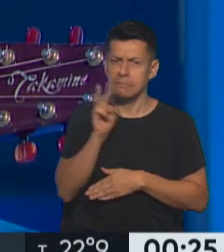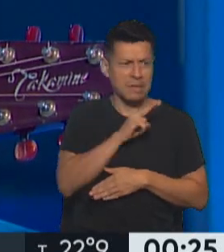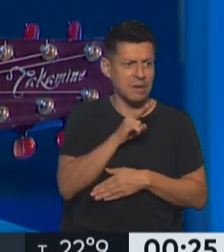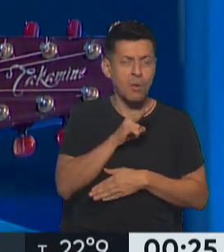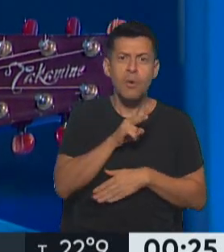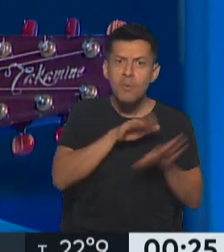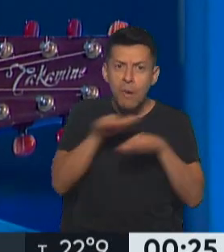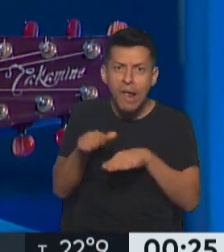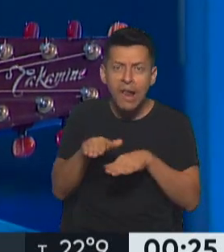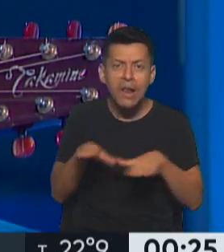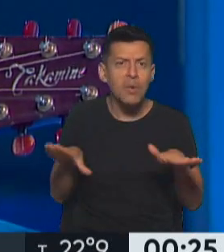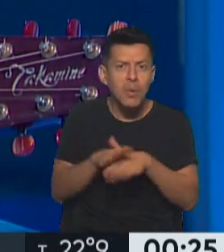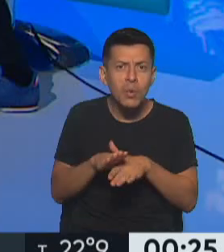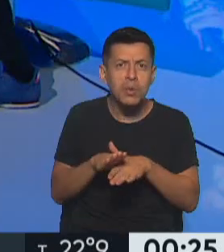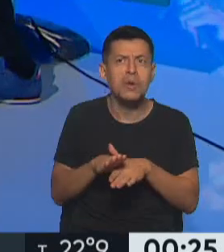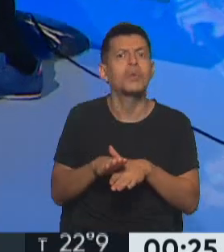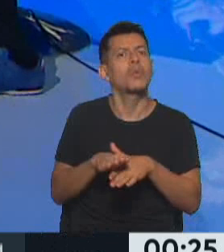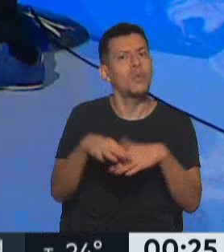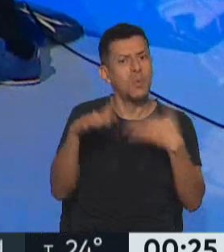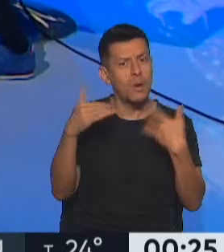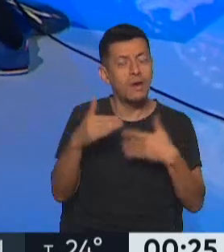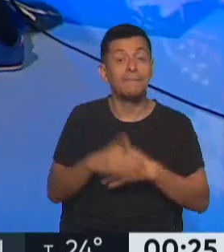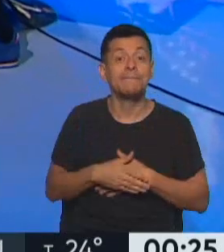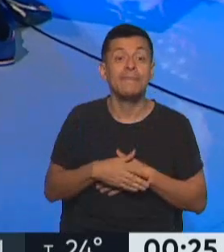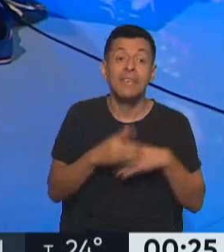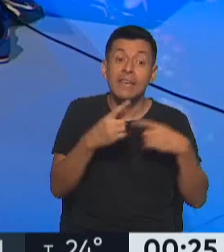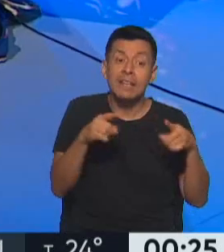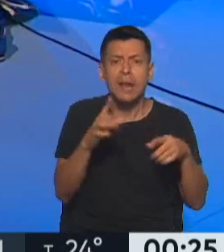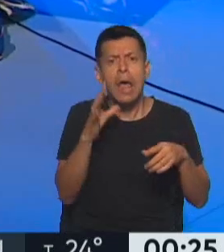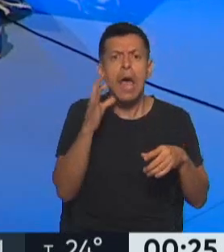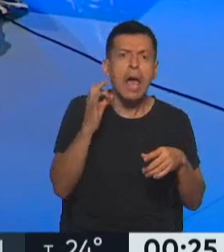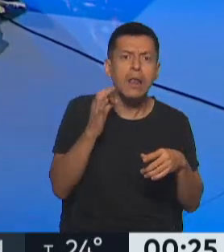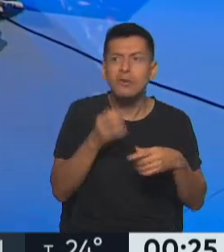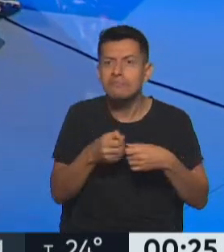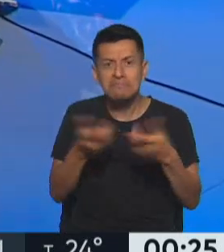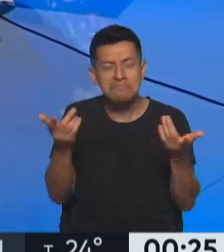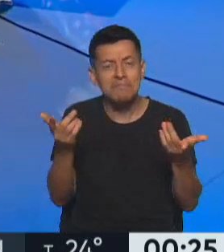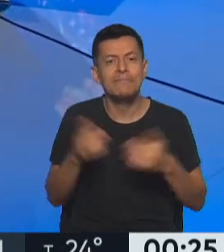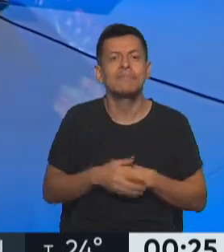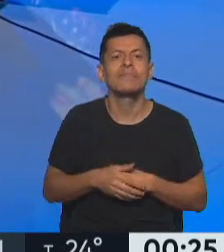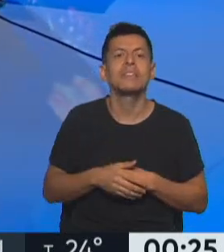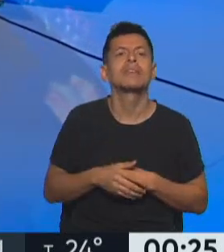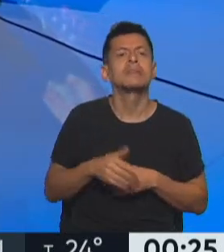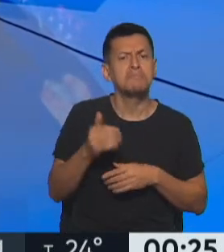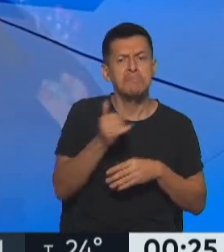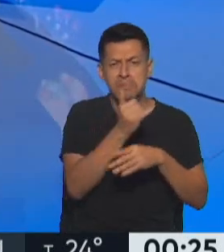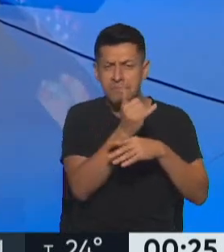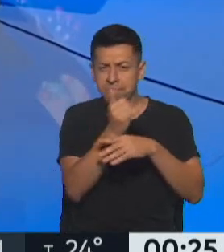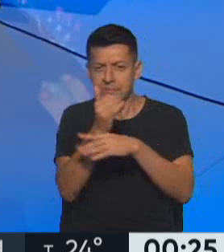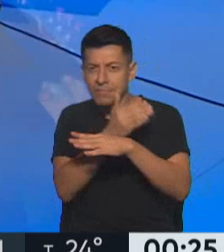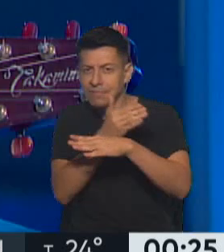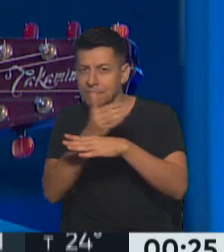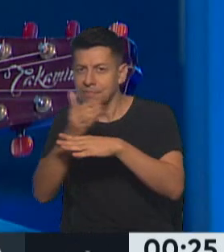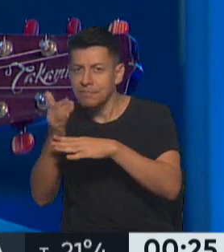wow. Algo del tema, algo de la canción. Está buenísimo también lo del plano secuencia. Sí. En ambos casos. Sí,